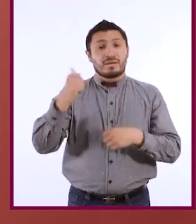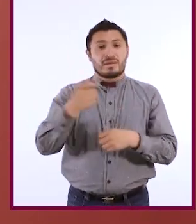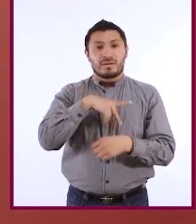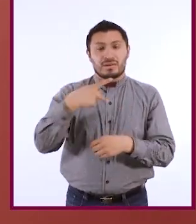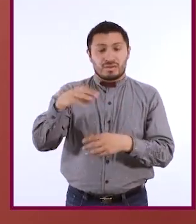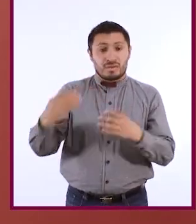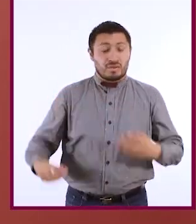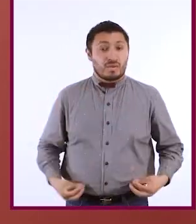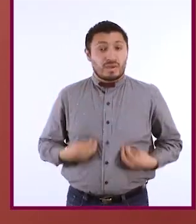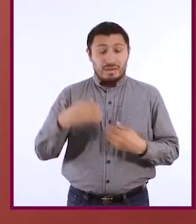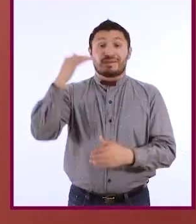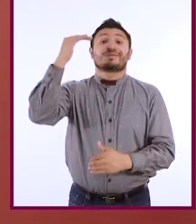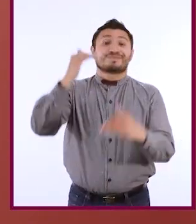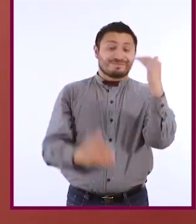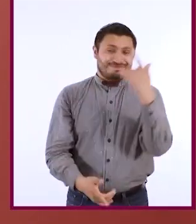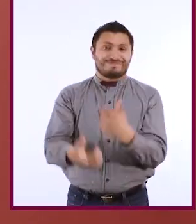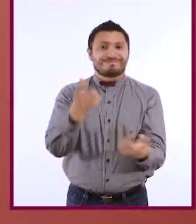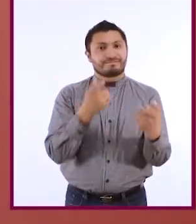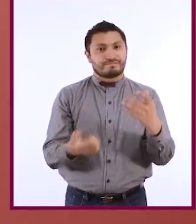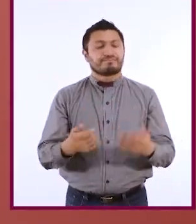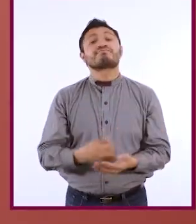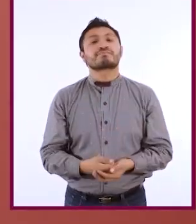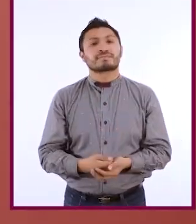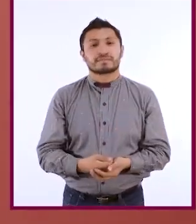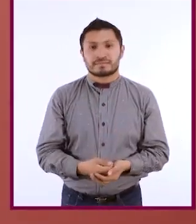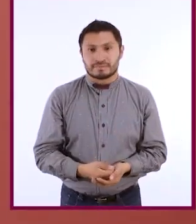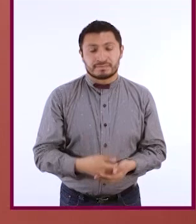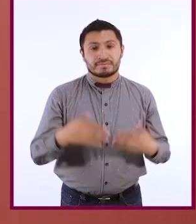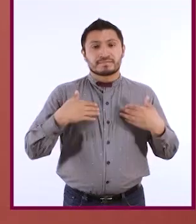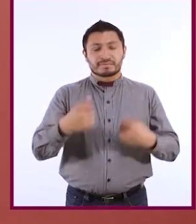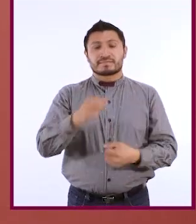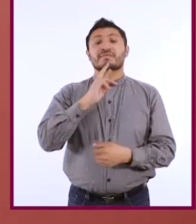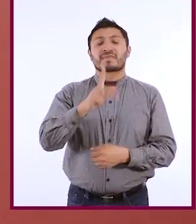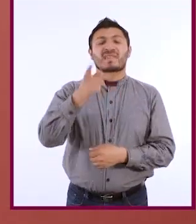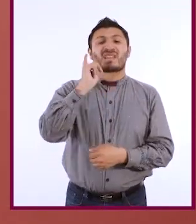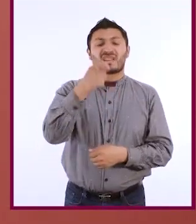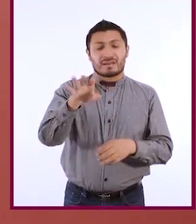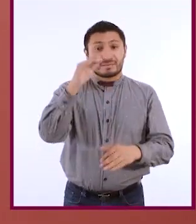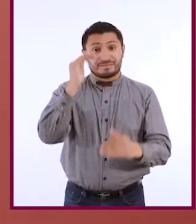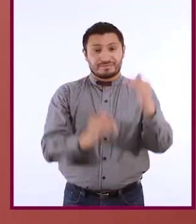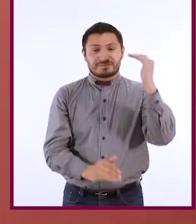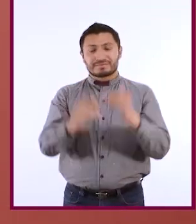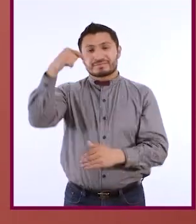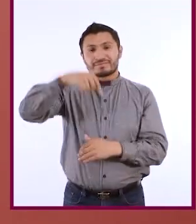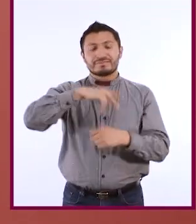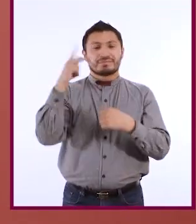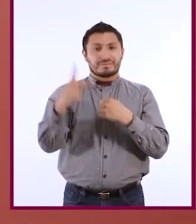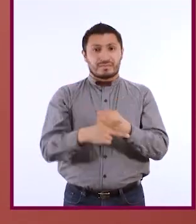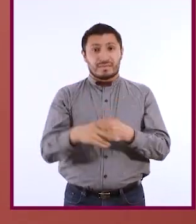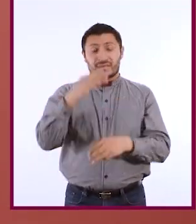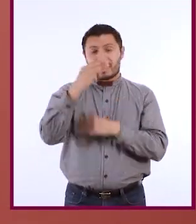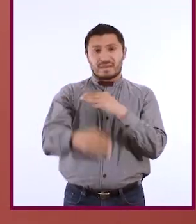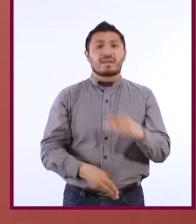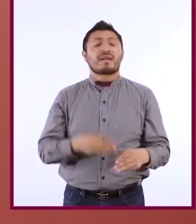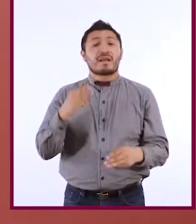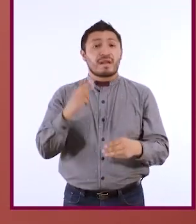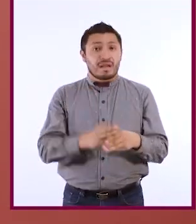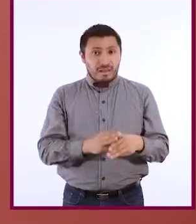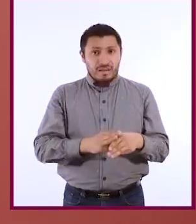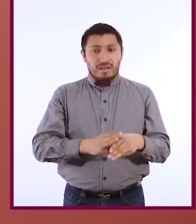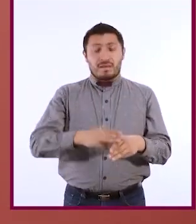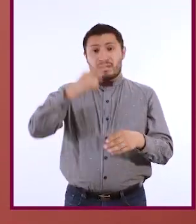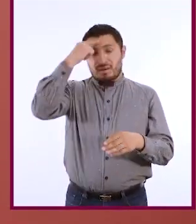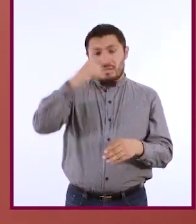vida. Eso es desigualdad económica. Vamos a entender mejor qué significa la desigualdad en nuestro país y en el mundo para ver